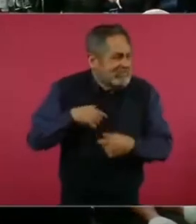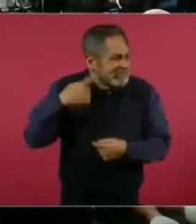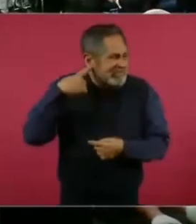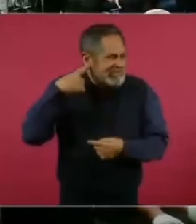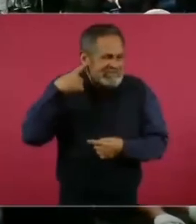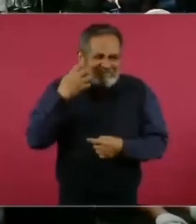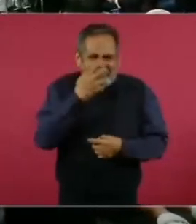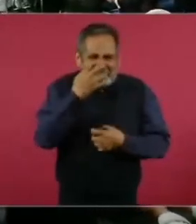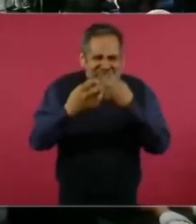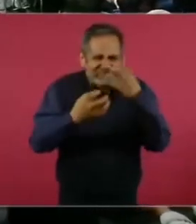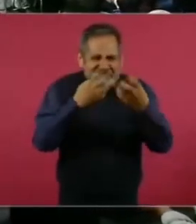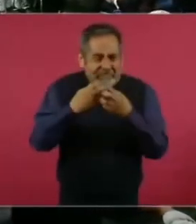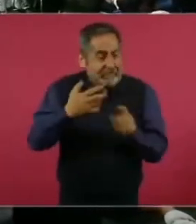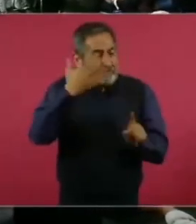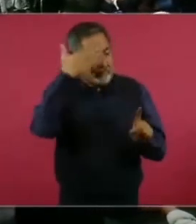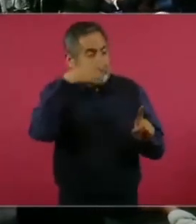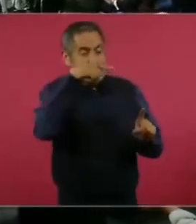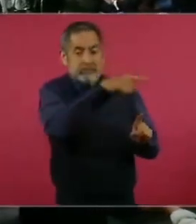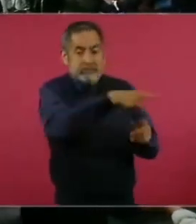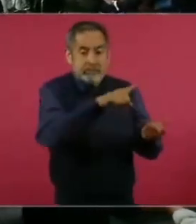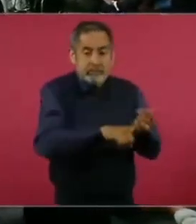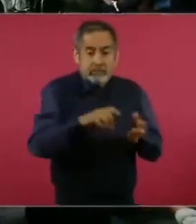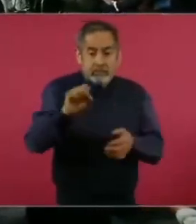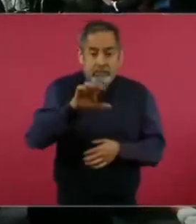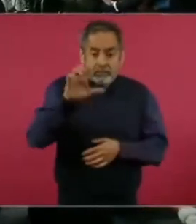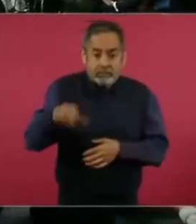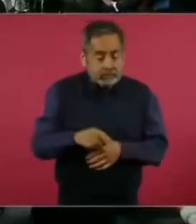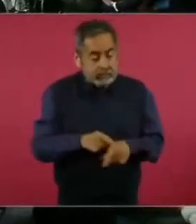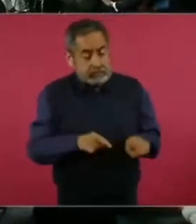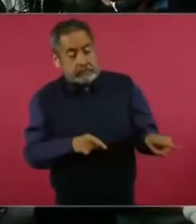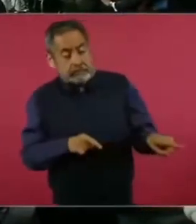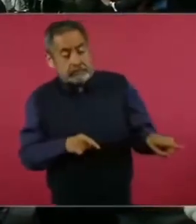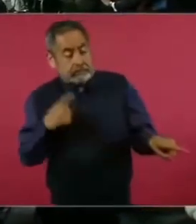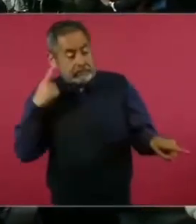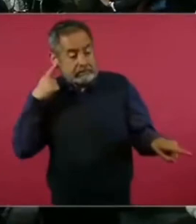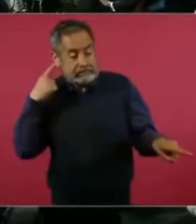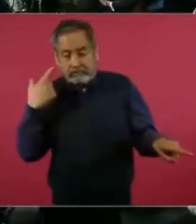de una señora de la corte, yo decía, no, pues esto está…